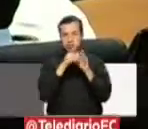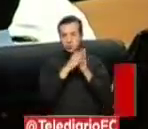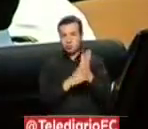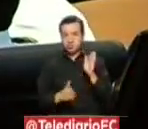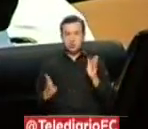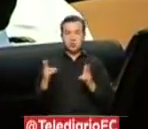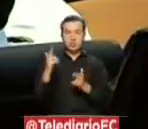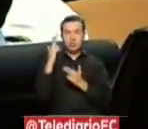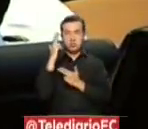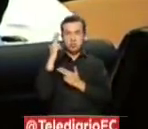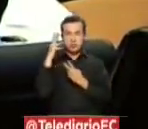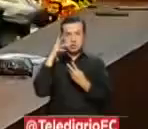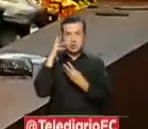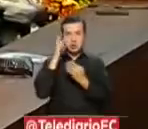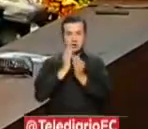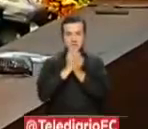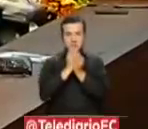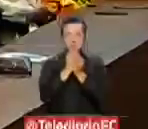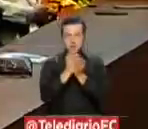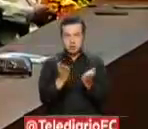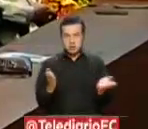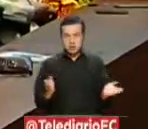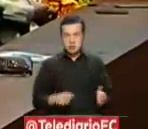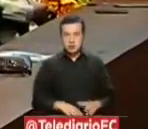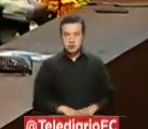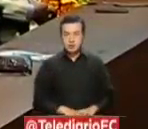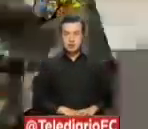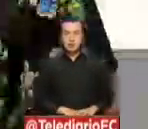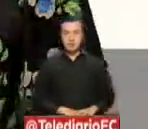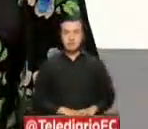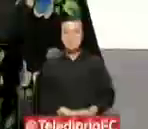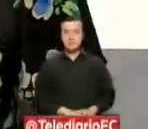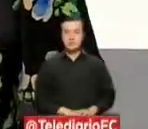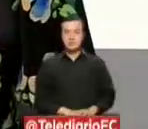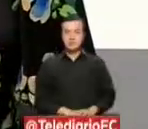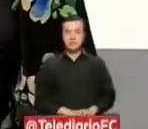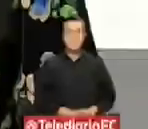la Academia de Guerra Naval. Mirta Carrillo, Telediario.